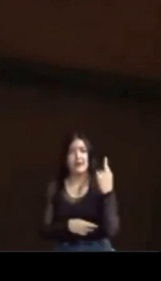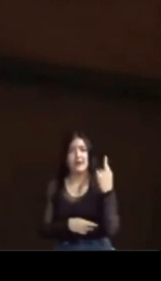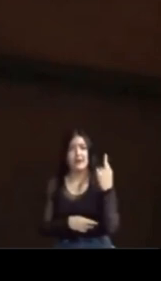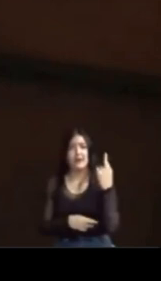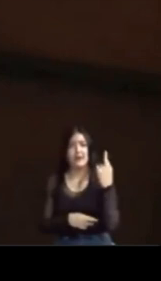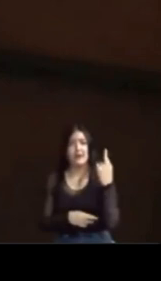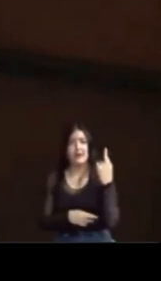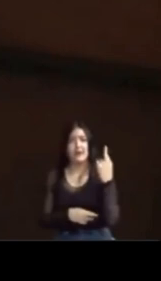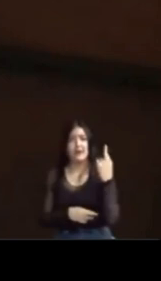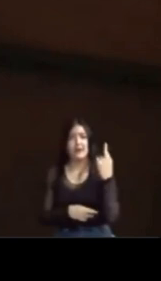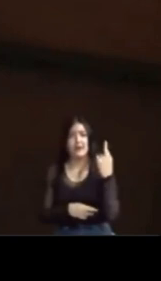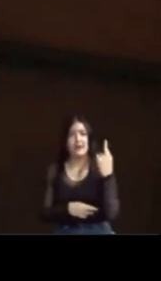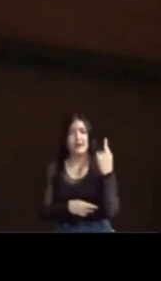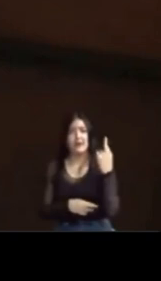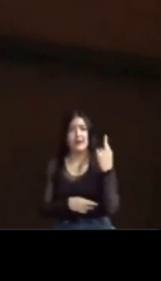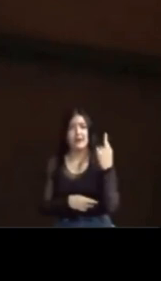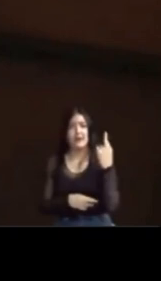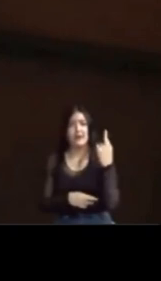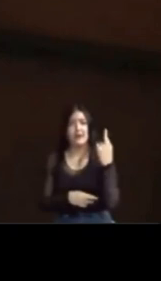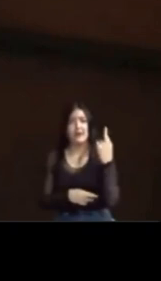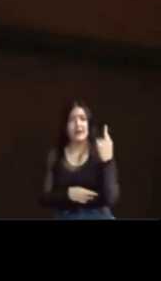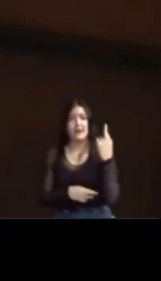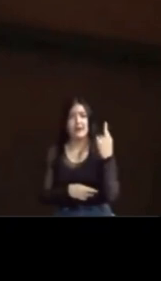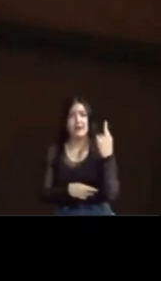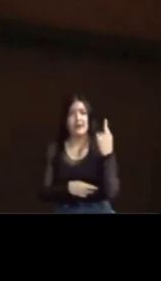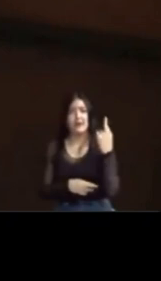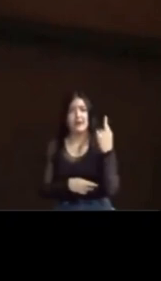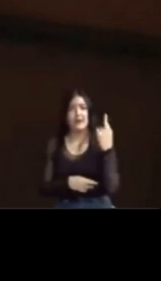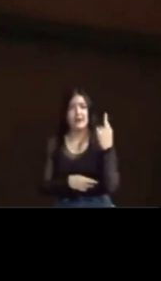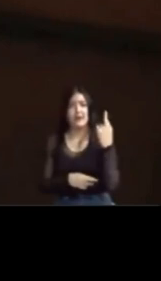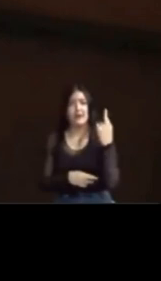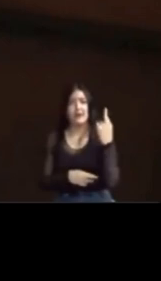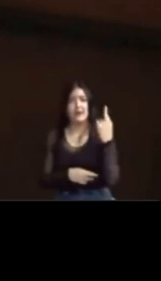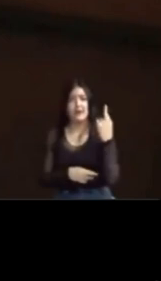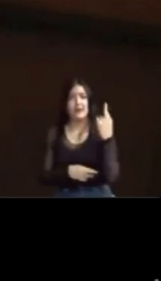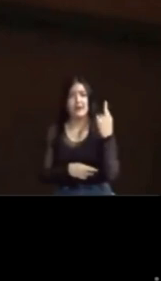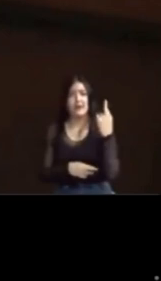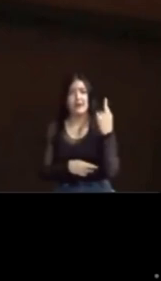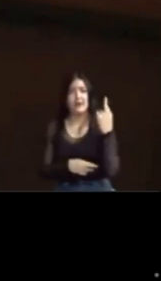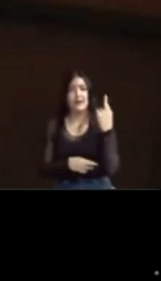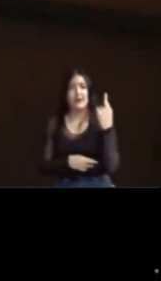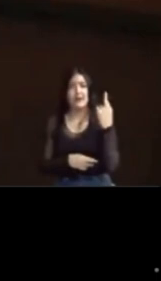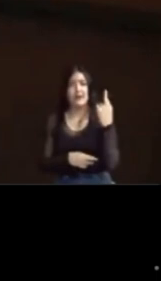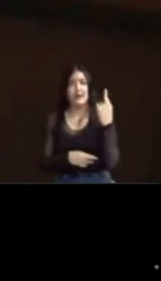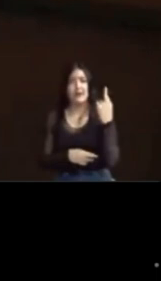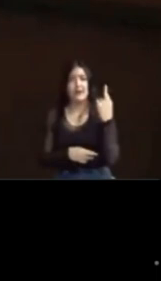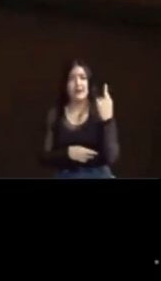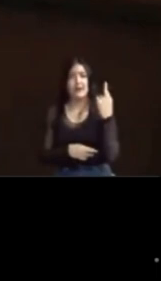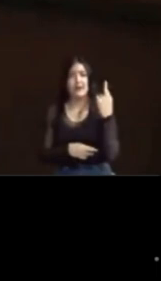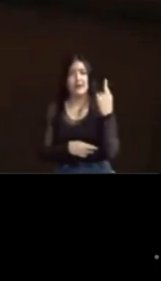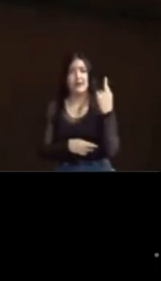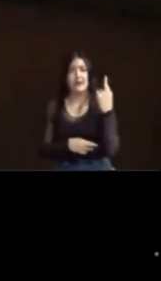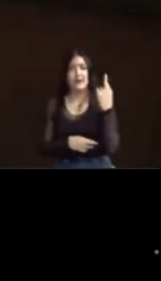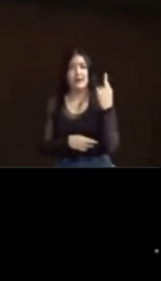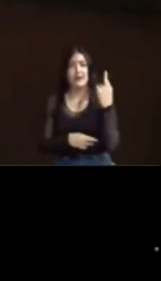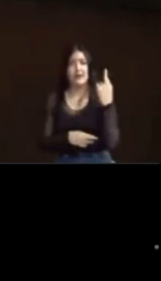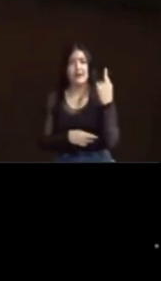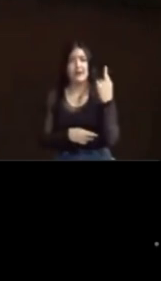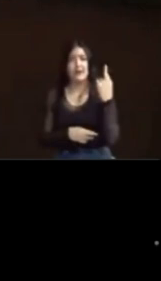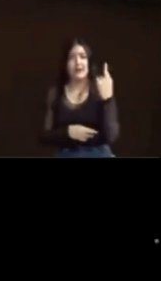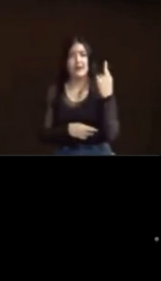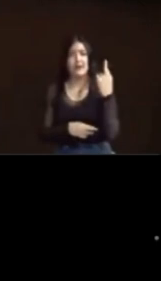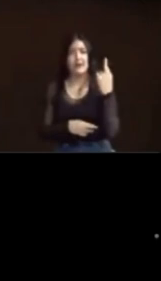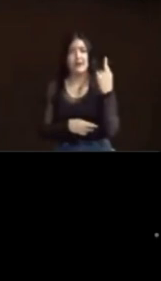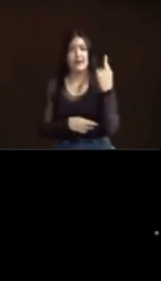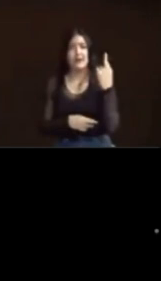colombianos. Y a la comunidad internacional hay que decirle que este Congreso no está de acuerdo con la postura de Gustavo Petro. Que Gustavo Petro